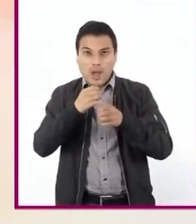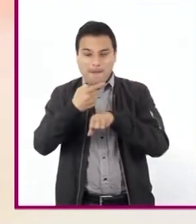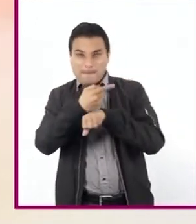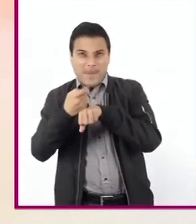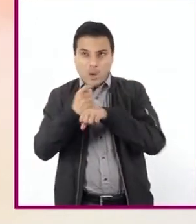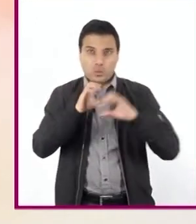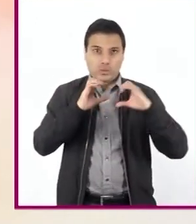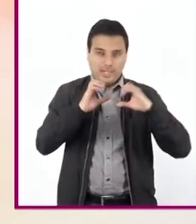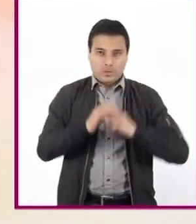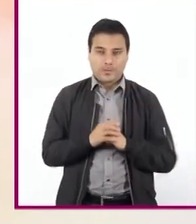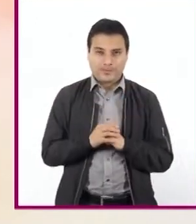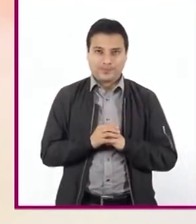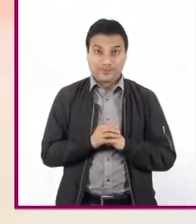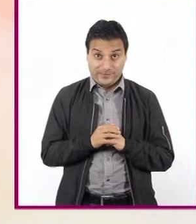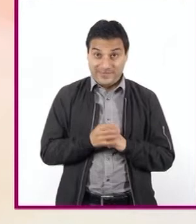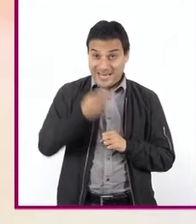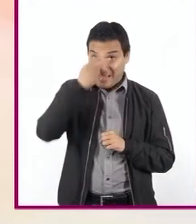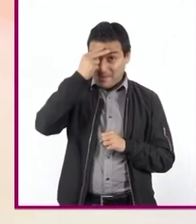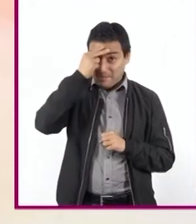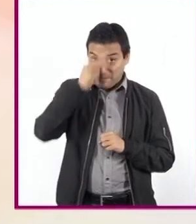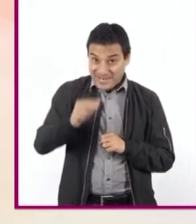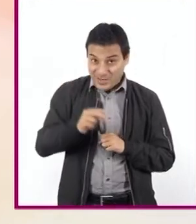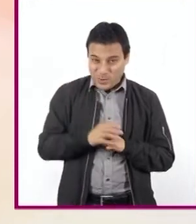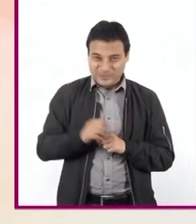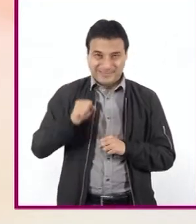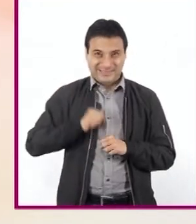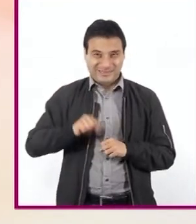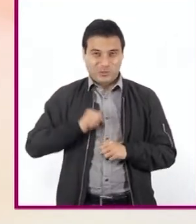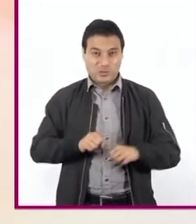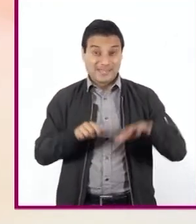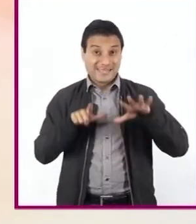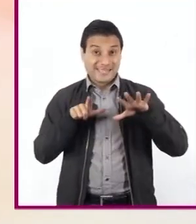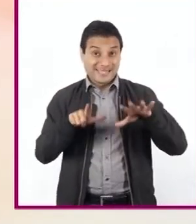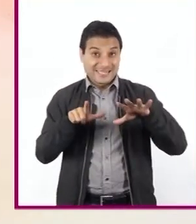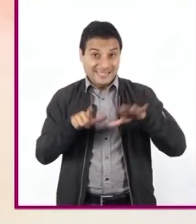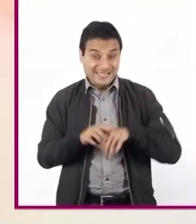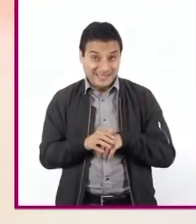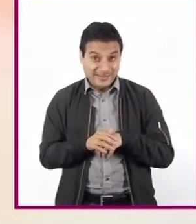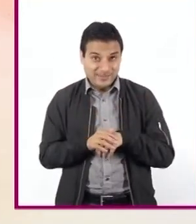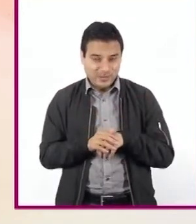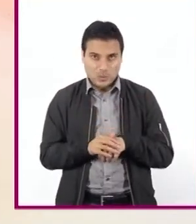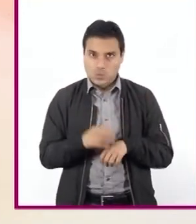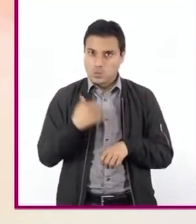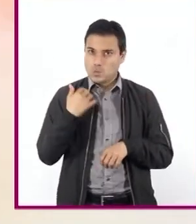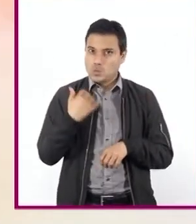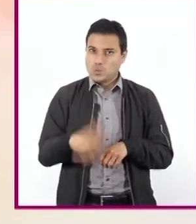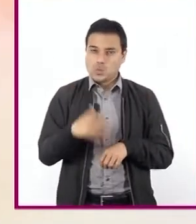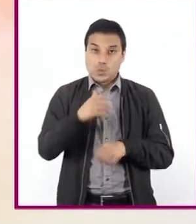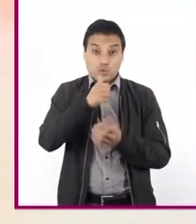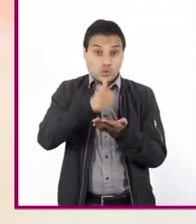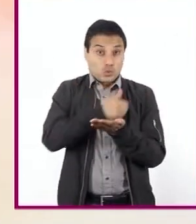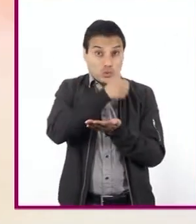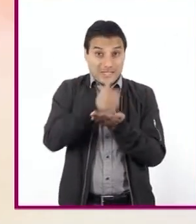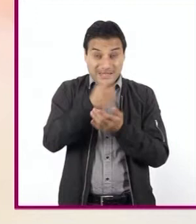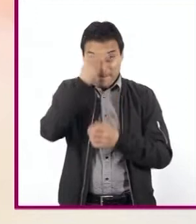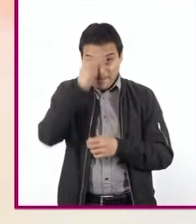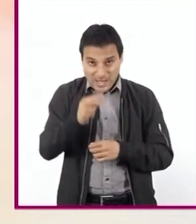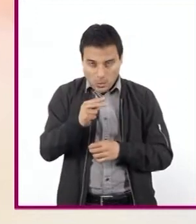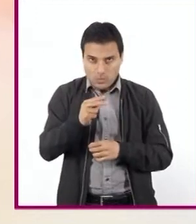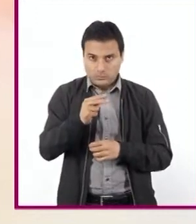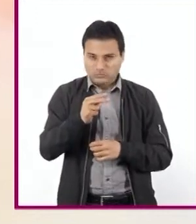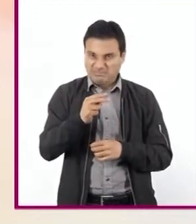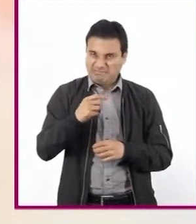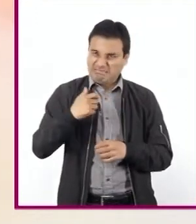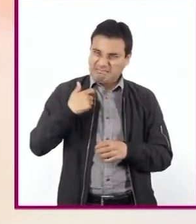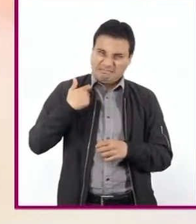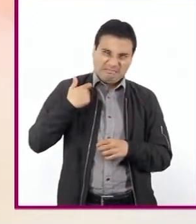minería hizo de México a fines del siglo XVII una de las ciudades más opulentas del mundo,